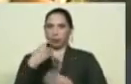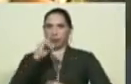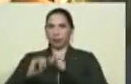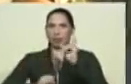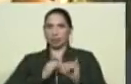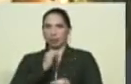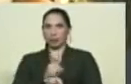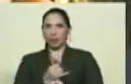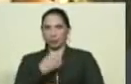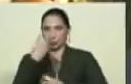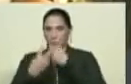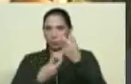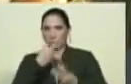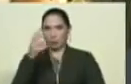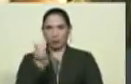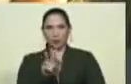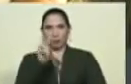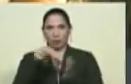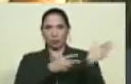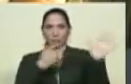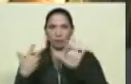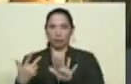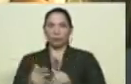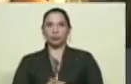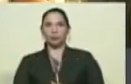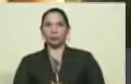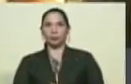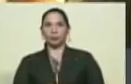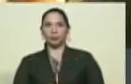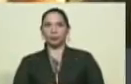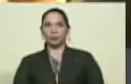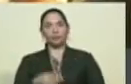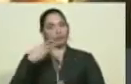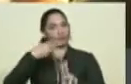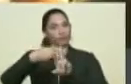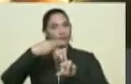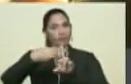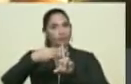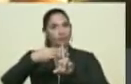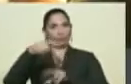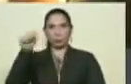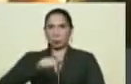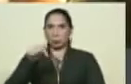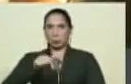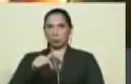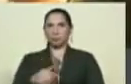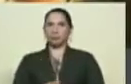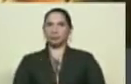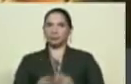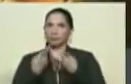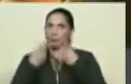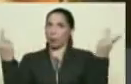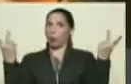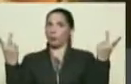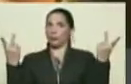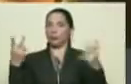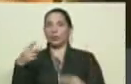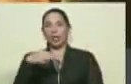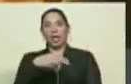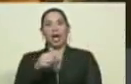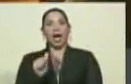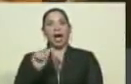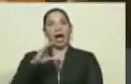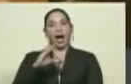Venezuela 2018. Y vamos a poner de etiqueta hoy, vamos a lanzar Hackathon